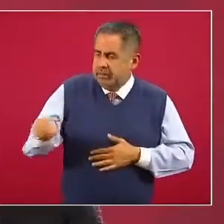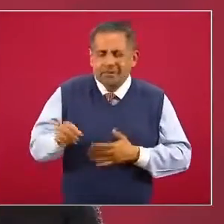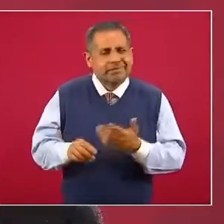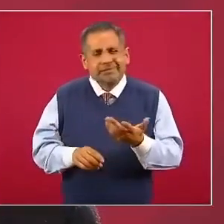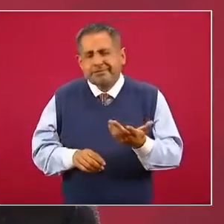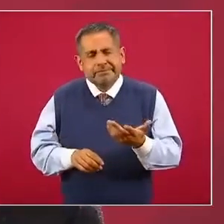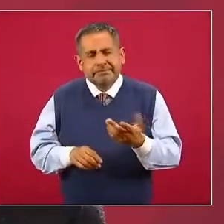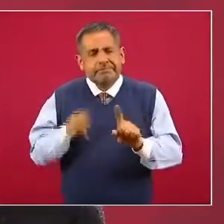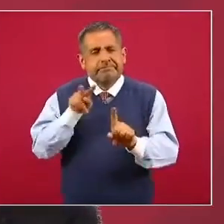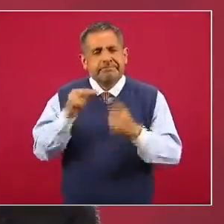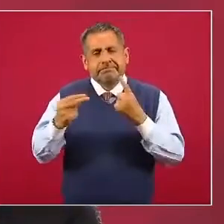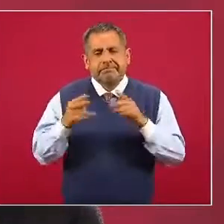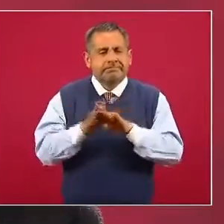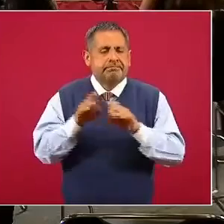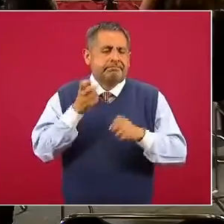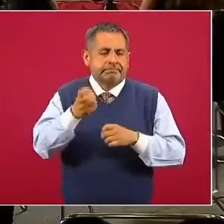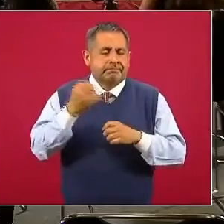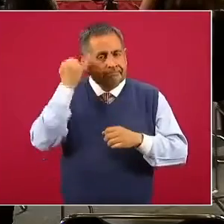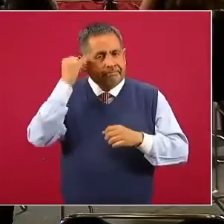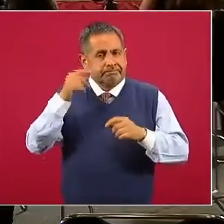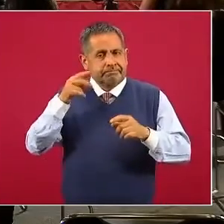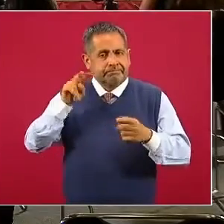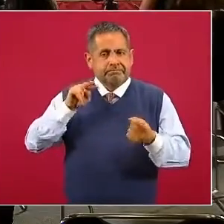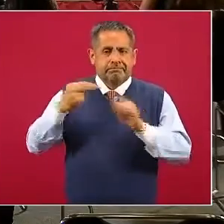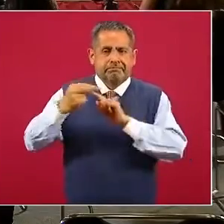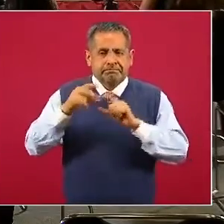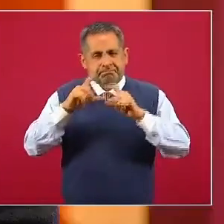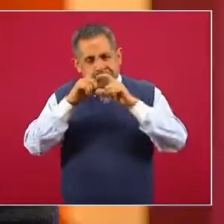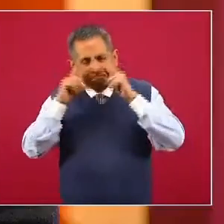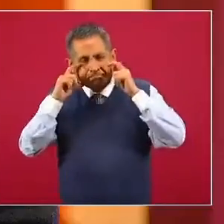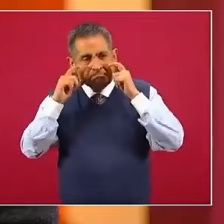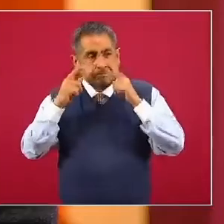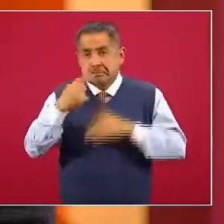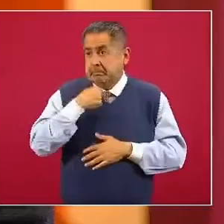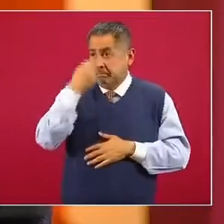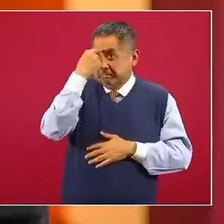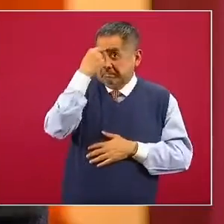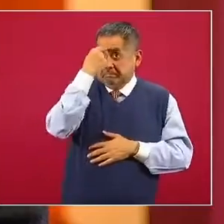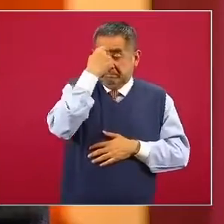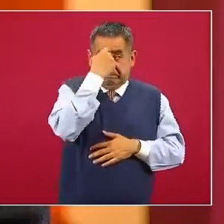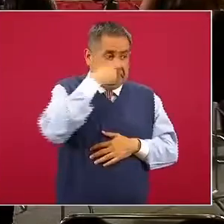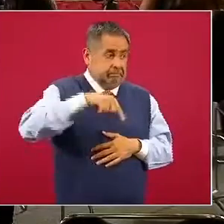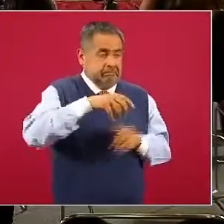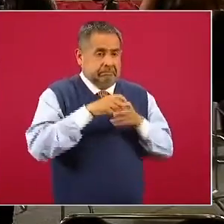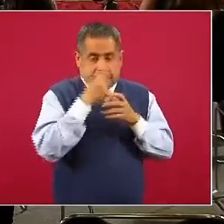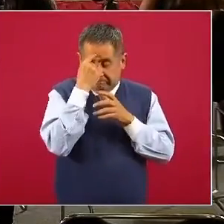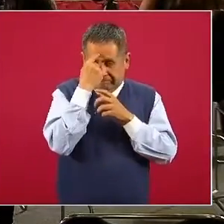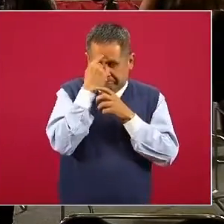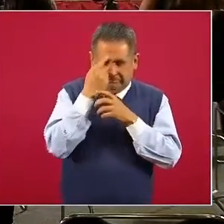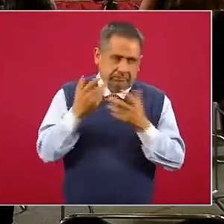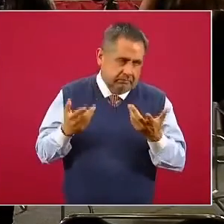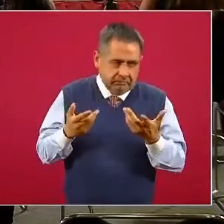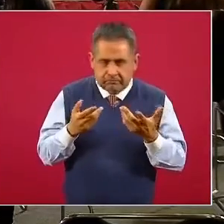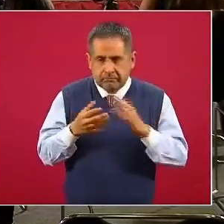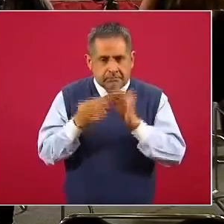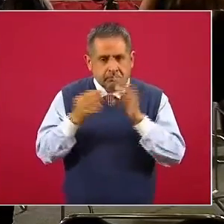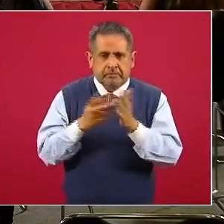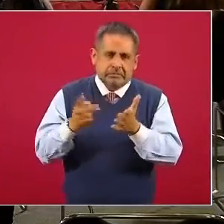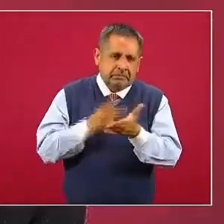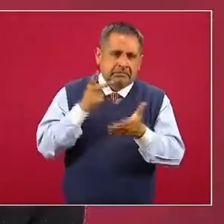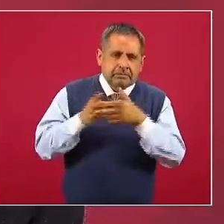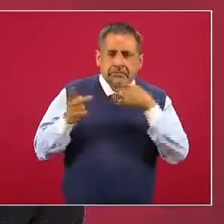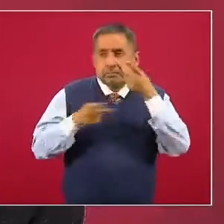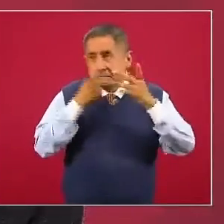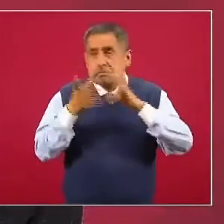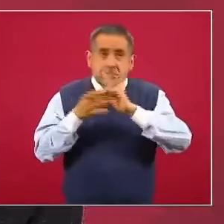ese enfoque del cubrebocas que ha obsesionado a un segmento pequeño de la población, pero un segmento que